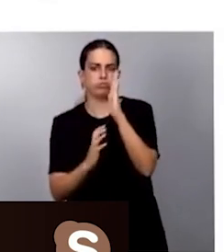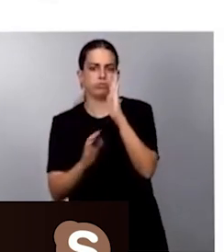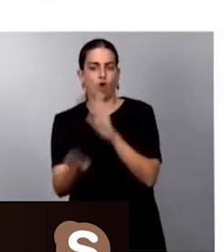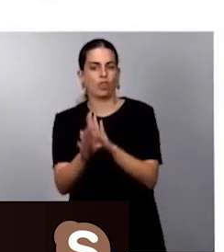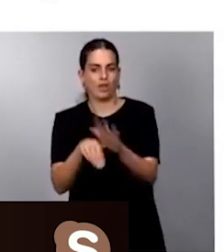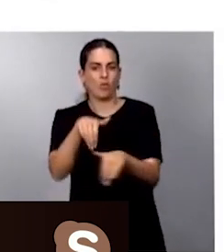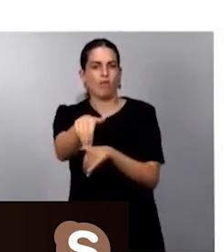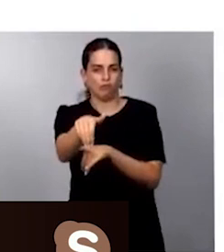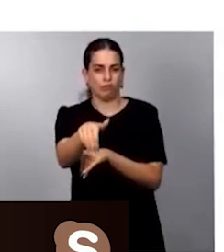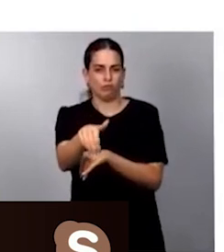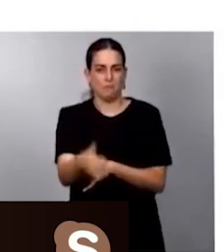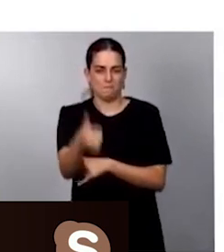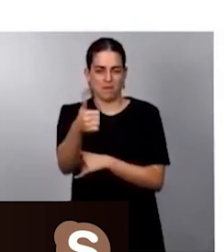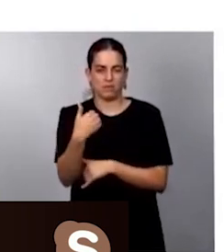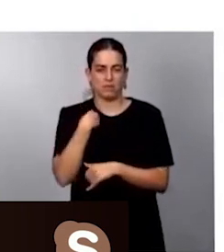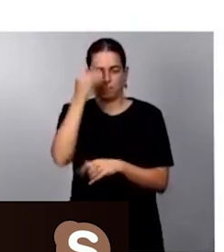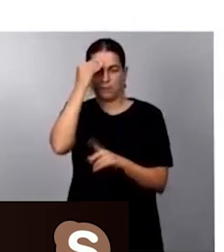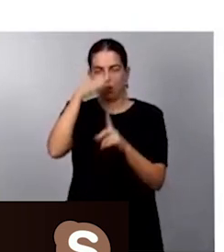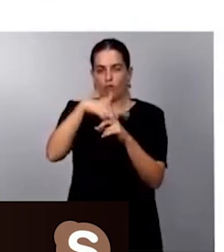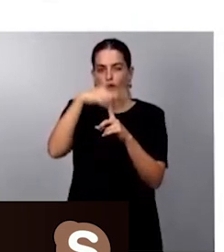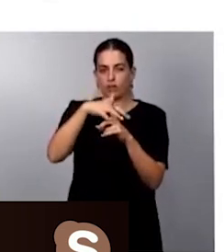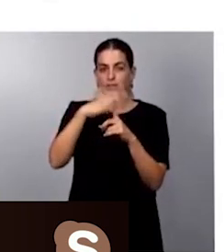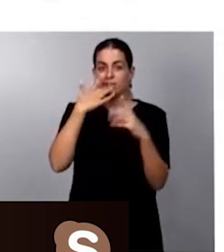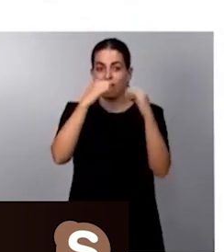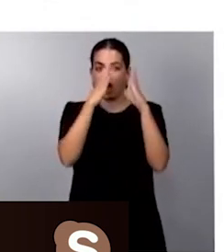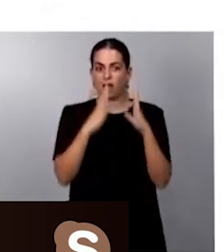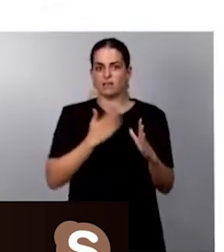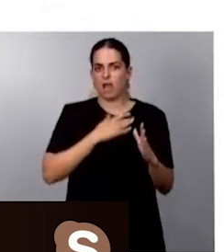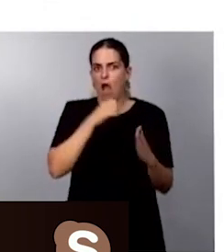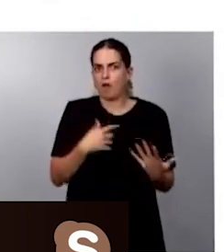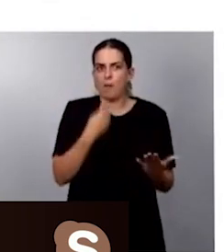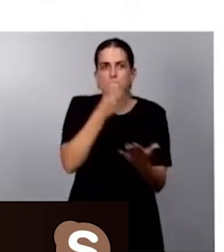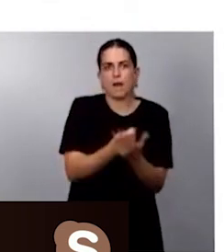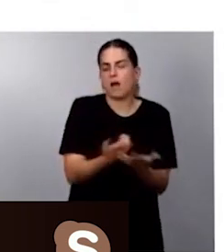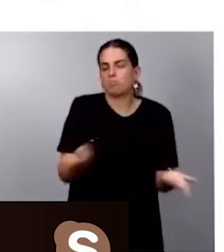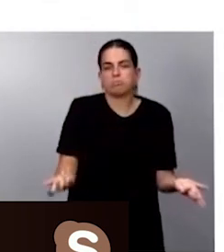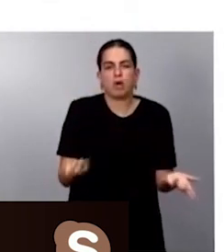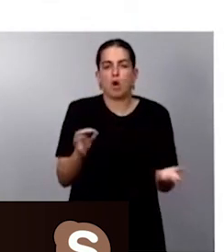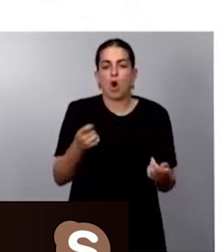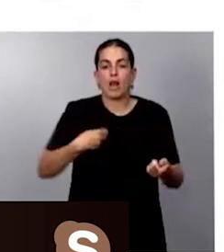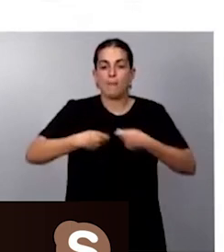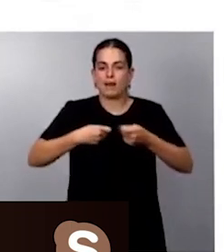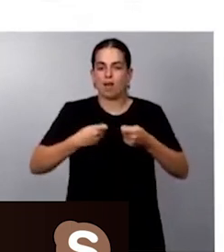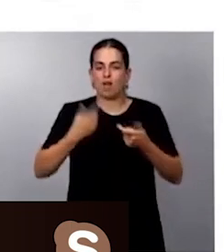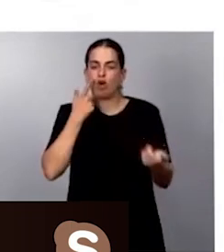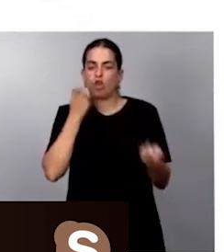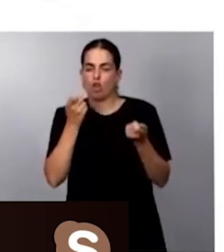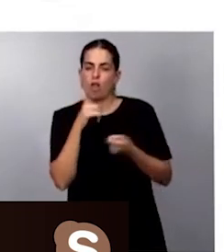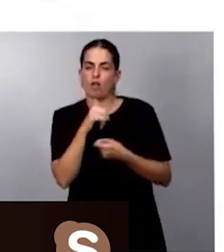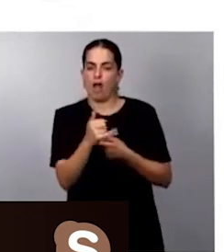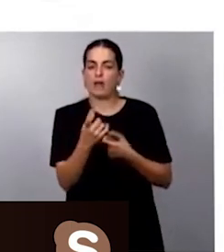en que las cosas están tan mal dicen la verdad la población entonces claro